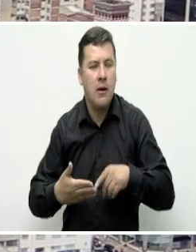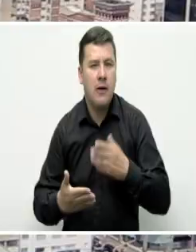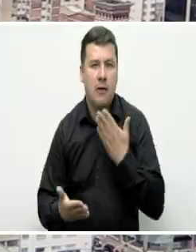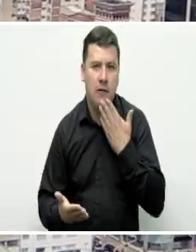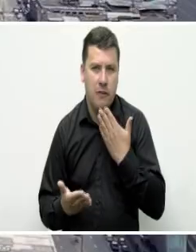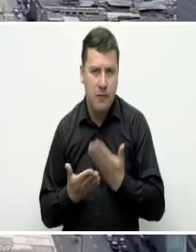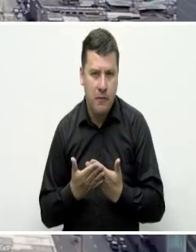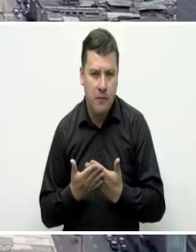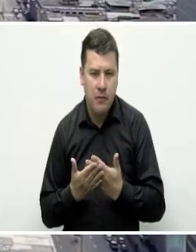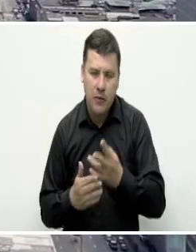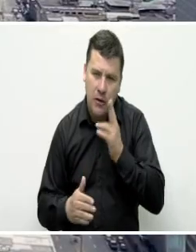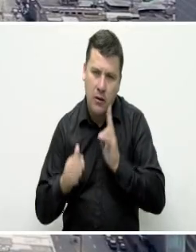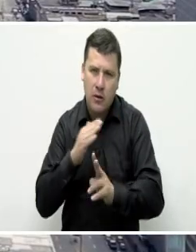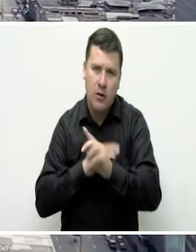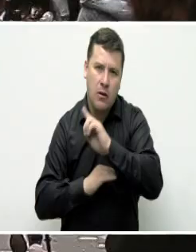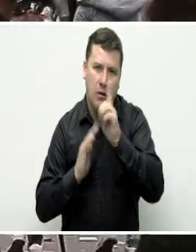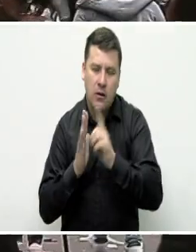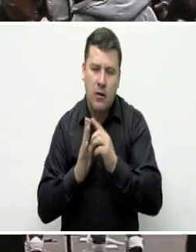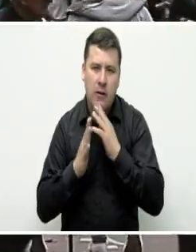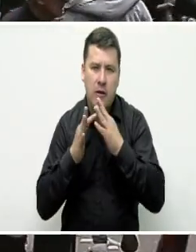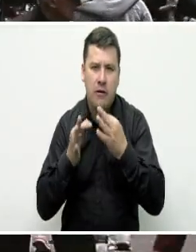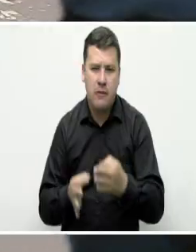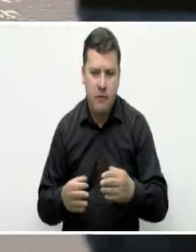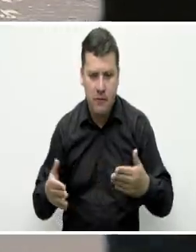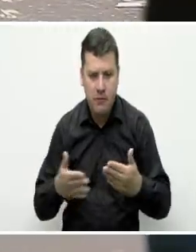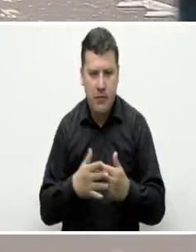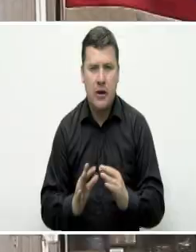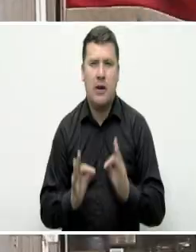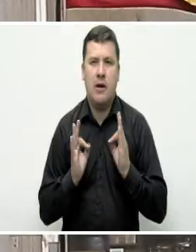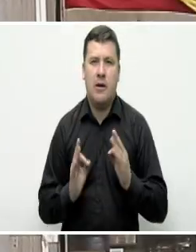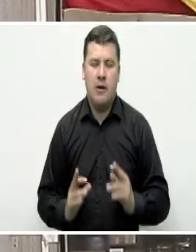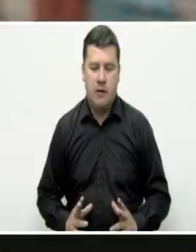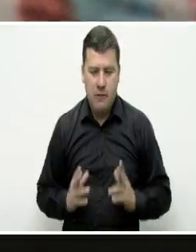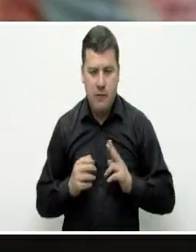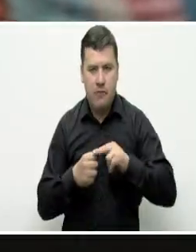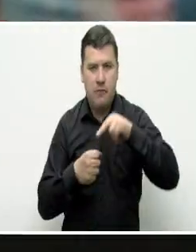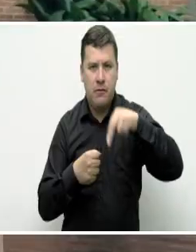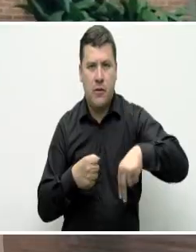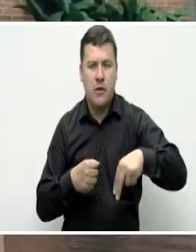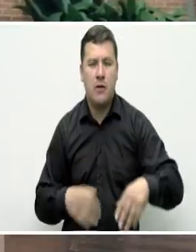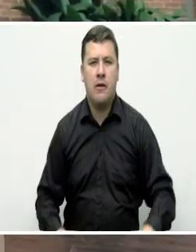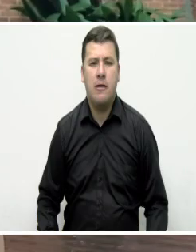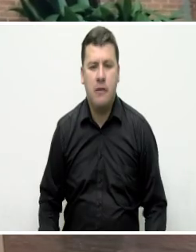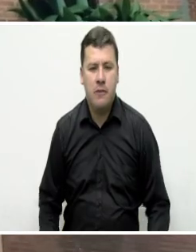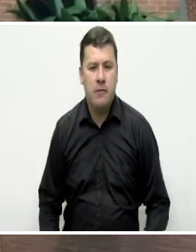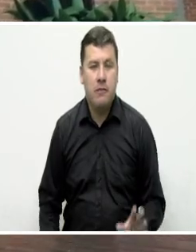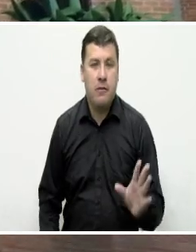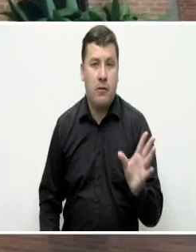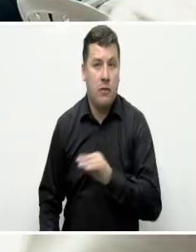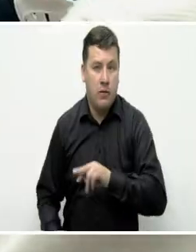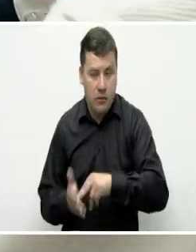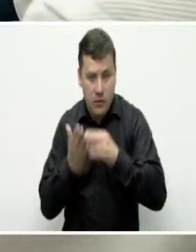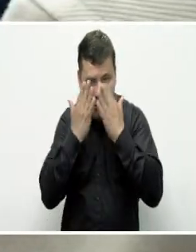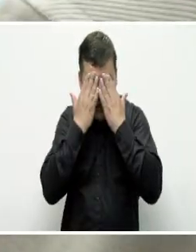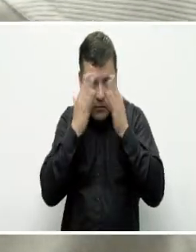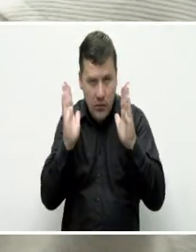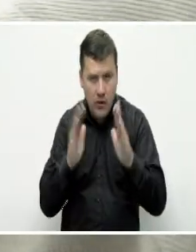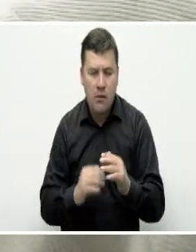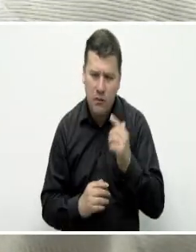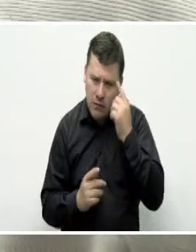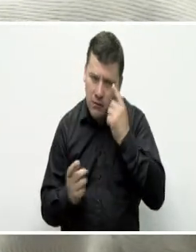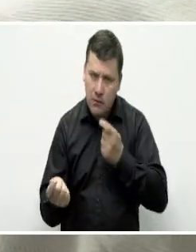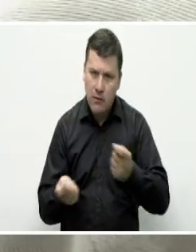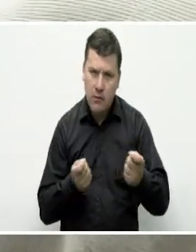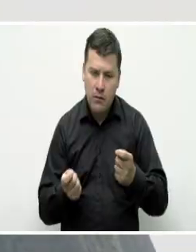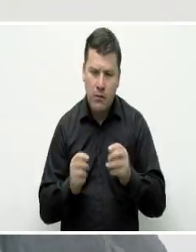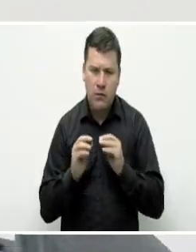gracias a una visión integral de la realidad en la calidad de la ciudadanía. Todos somos democracia, la línea estratégica para